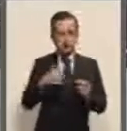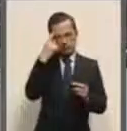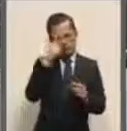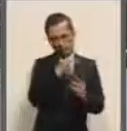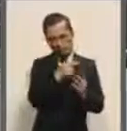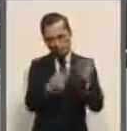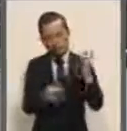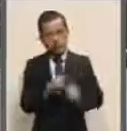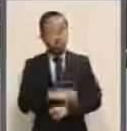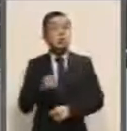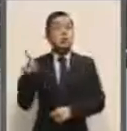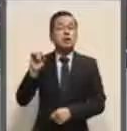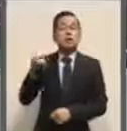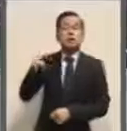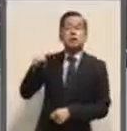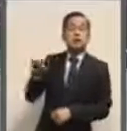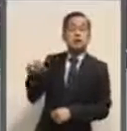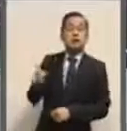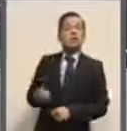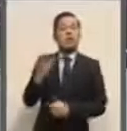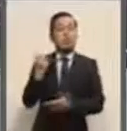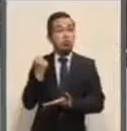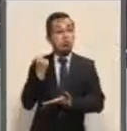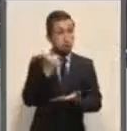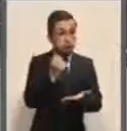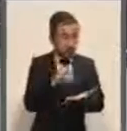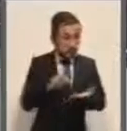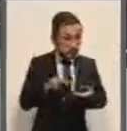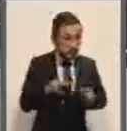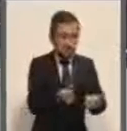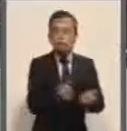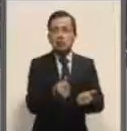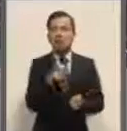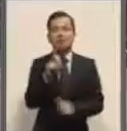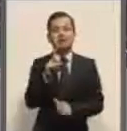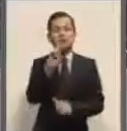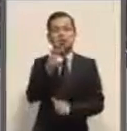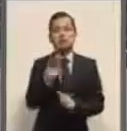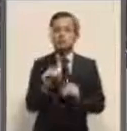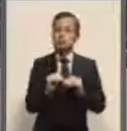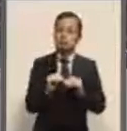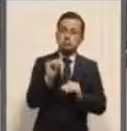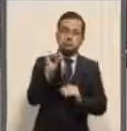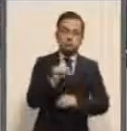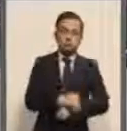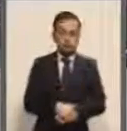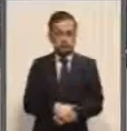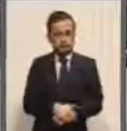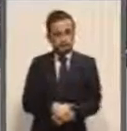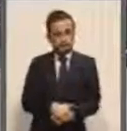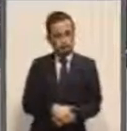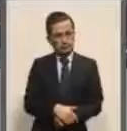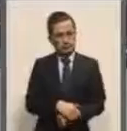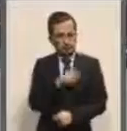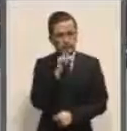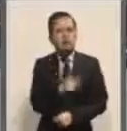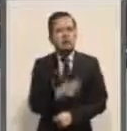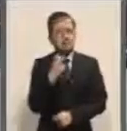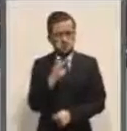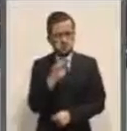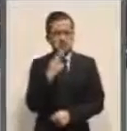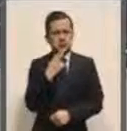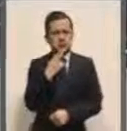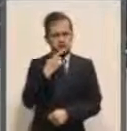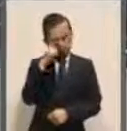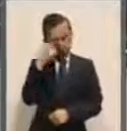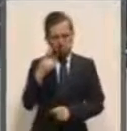Instituto Nacional Electoral aumentó en un 30%. Por otro lado, sería posible brindar certidumbre